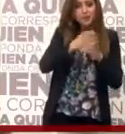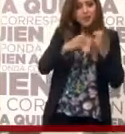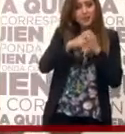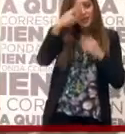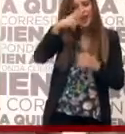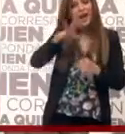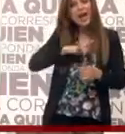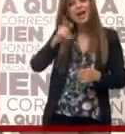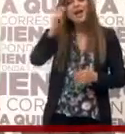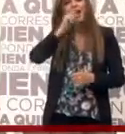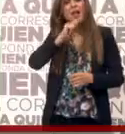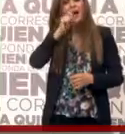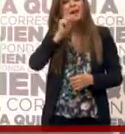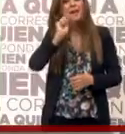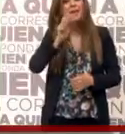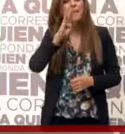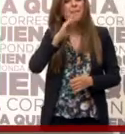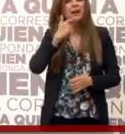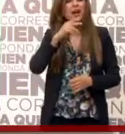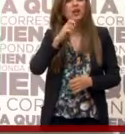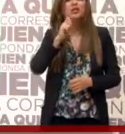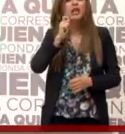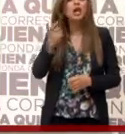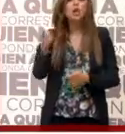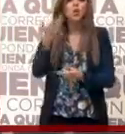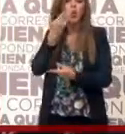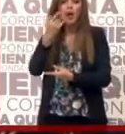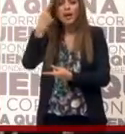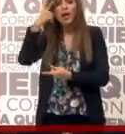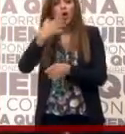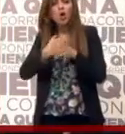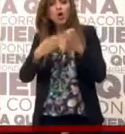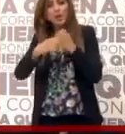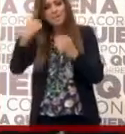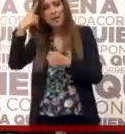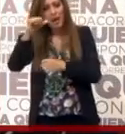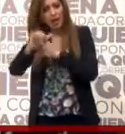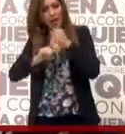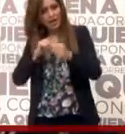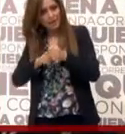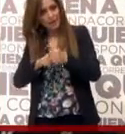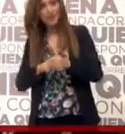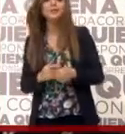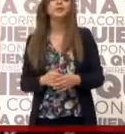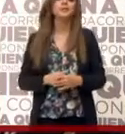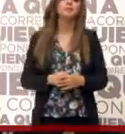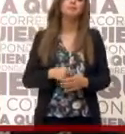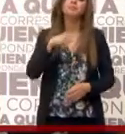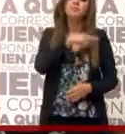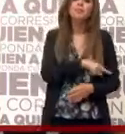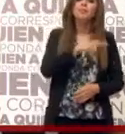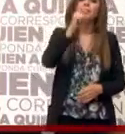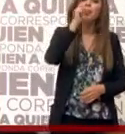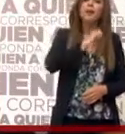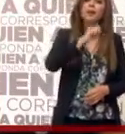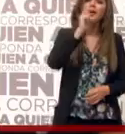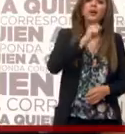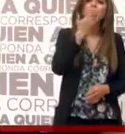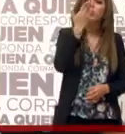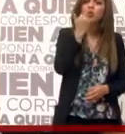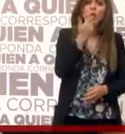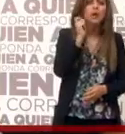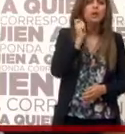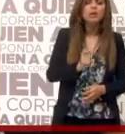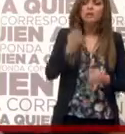helados veganos, es decir, sin derivados de animales. Bueno, la diferencia de los helados veganos es que no tienen nada